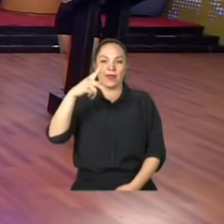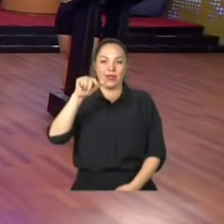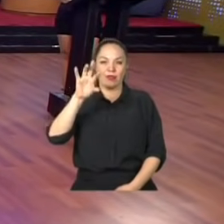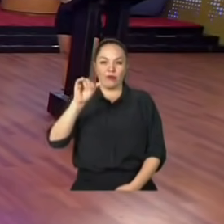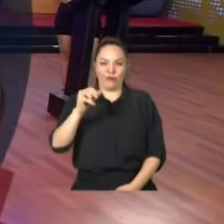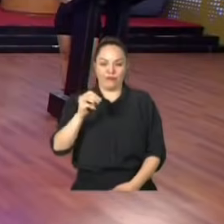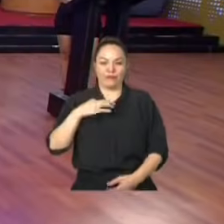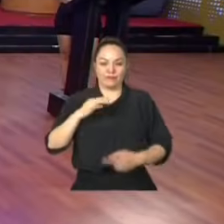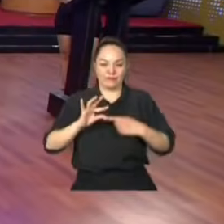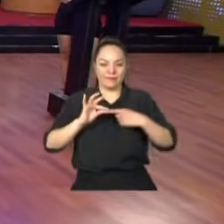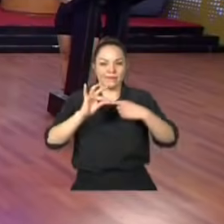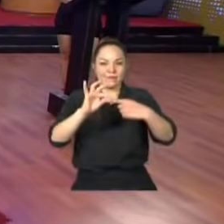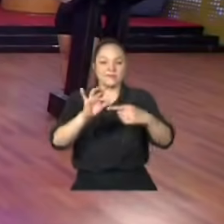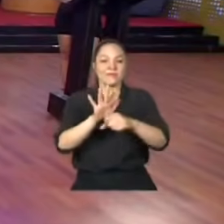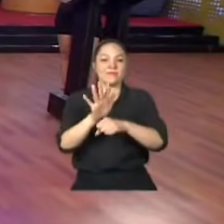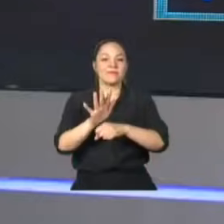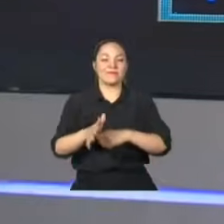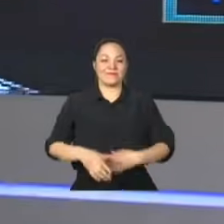presentación.